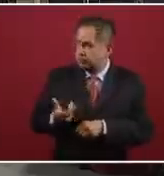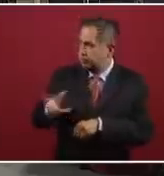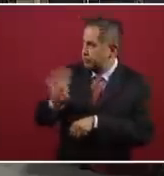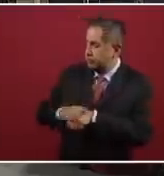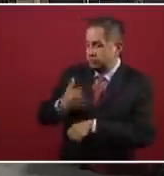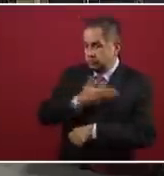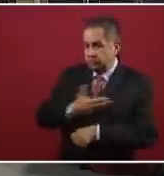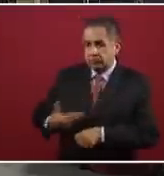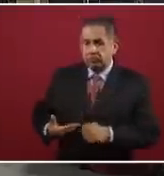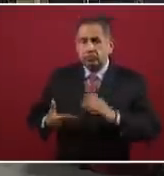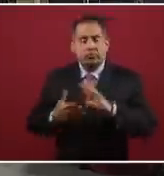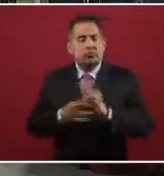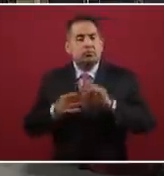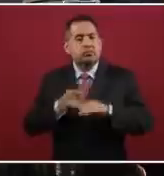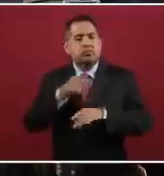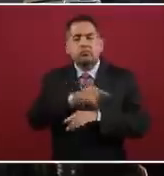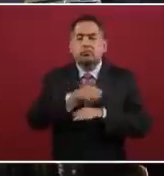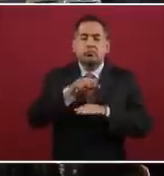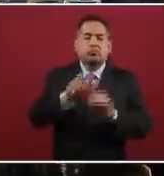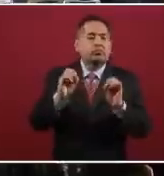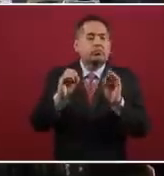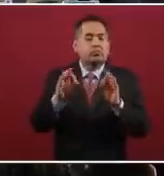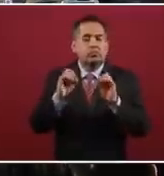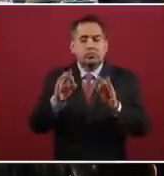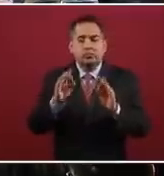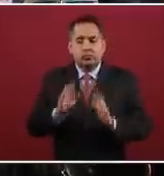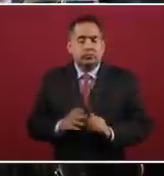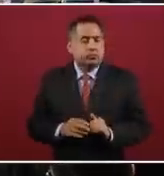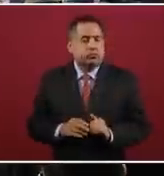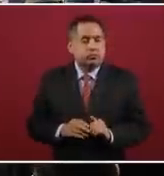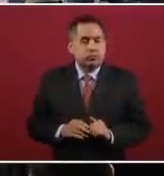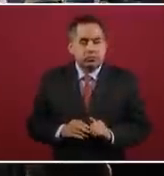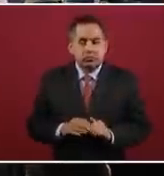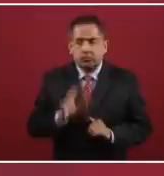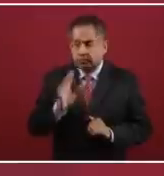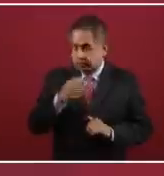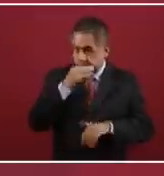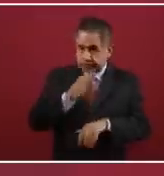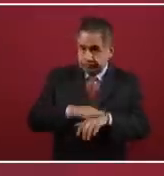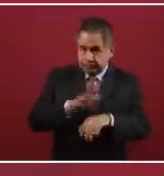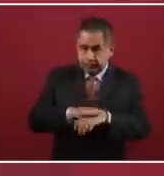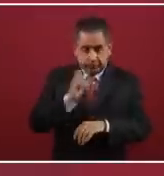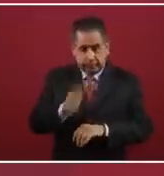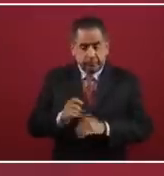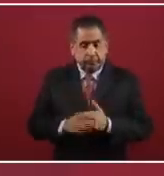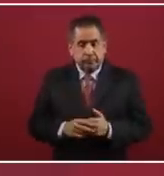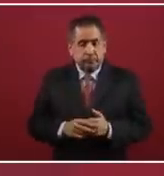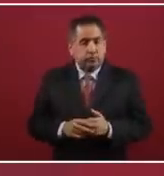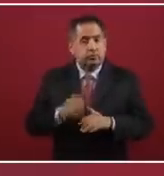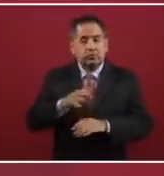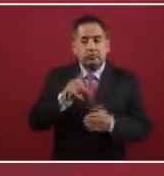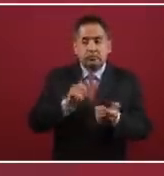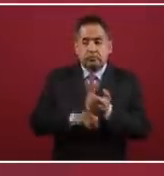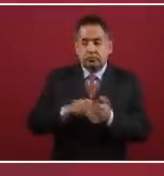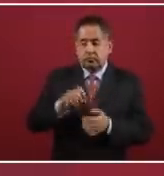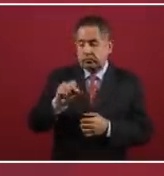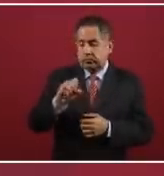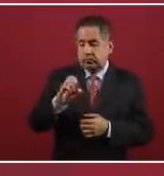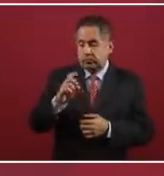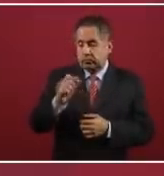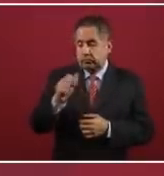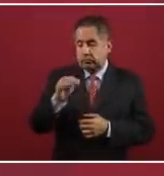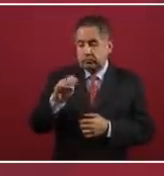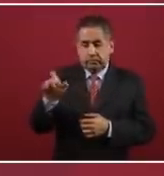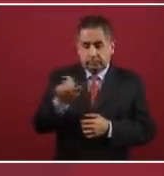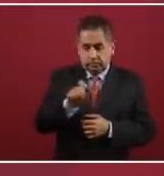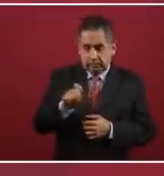presidente, sobre lo de las oficinas, sí, asegurar que en el caso de Segalmex vamos